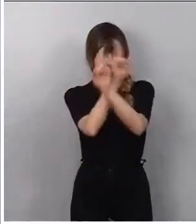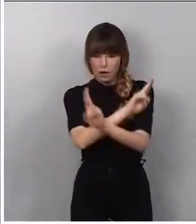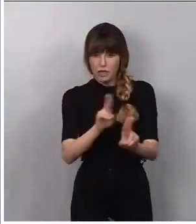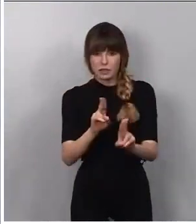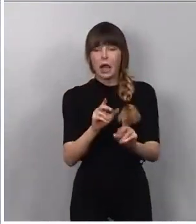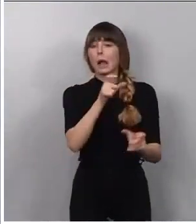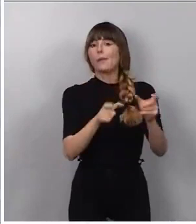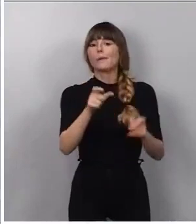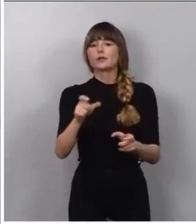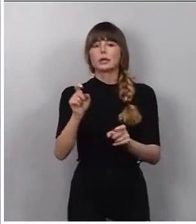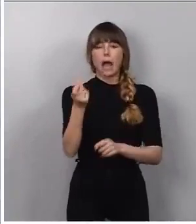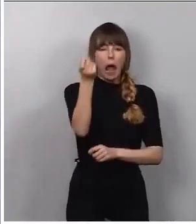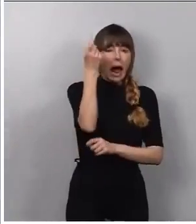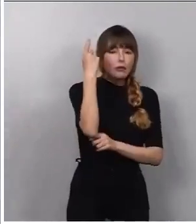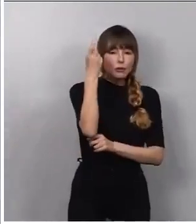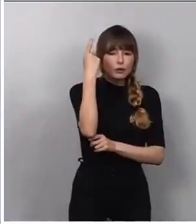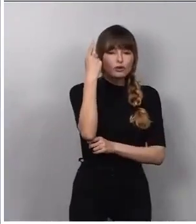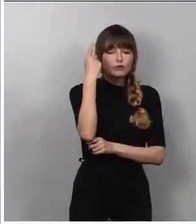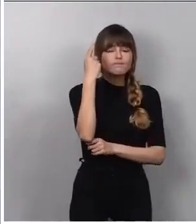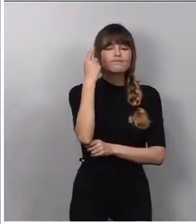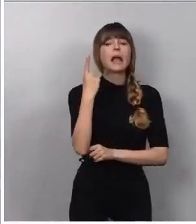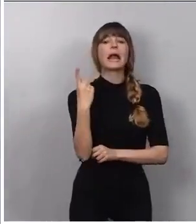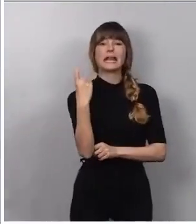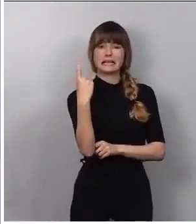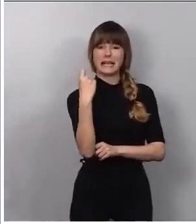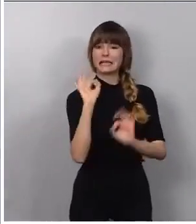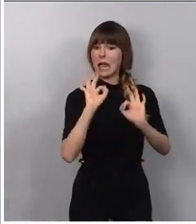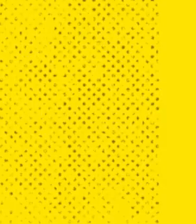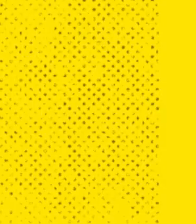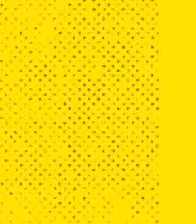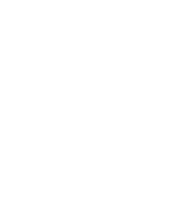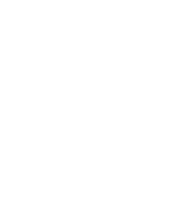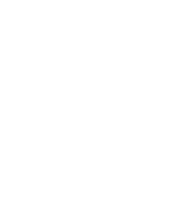aquellos alumnos como digo que tengan necesidades especiales